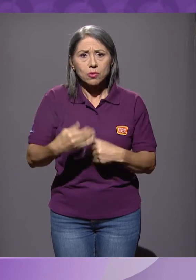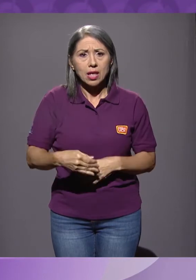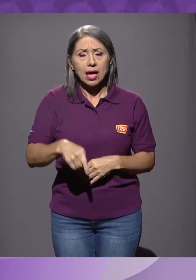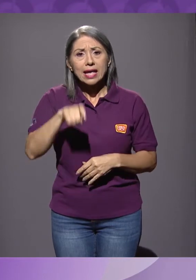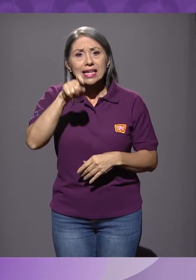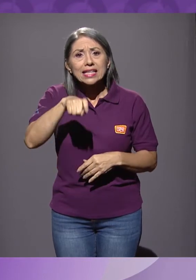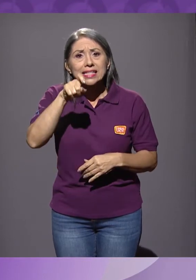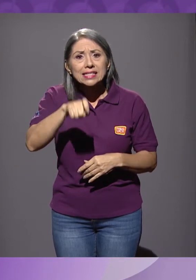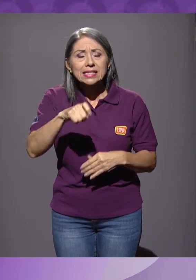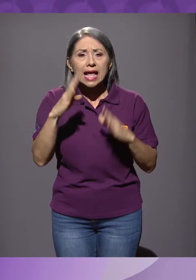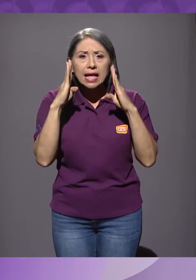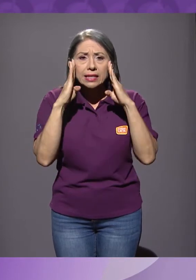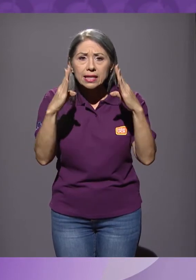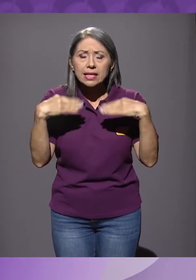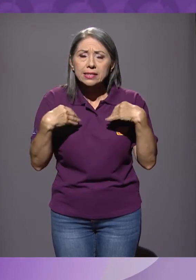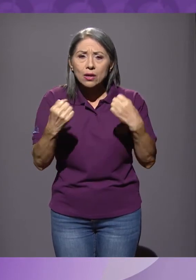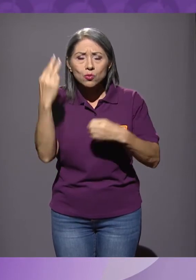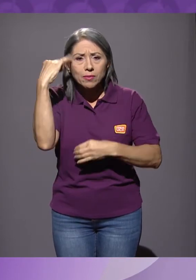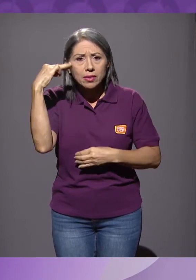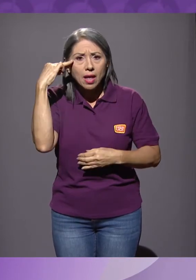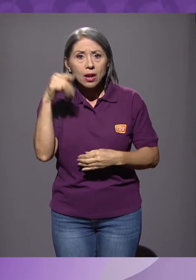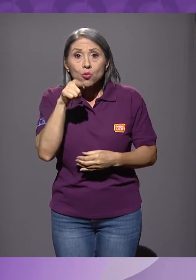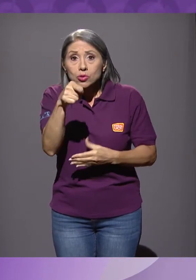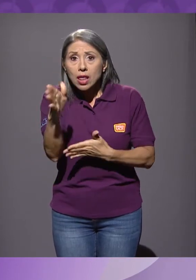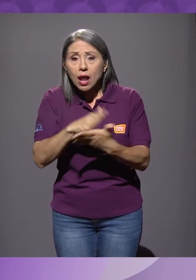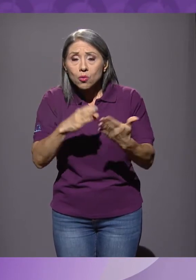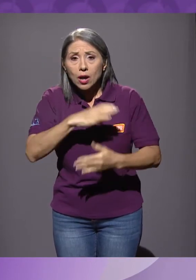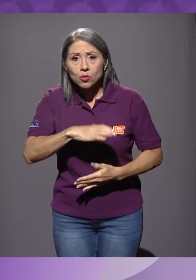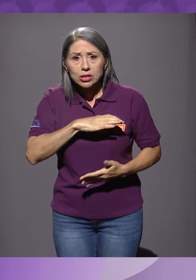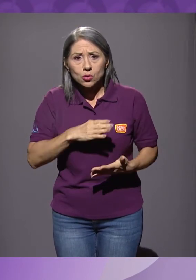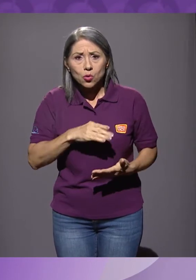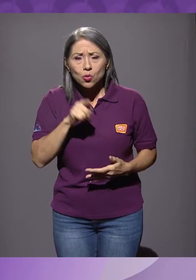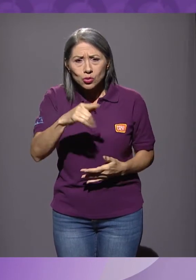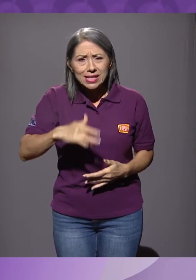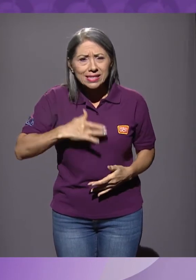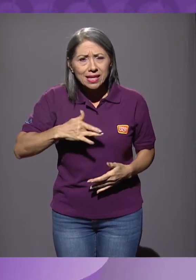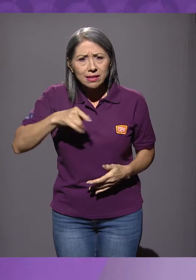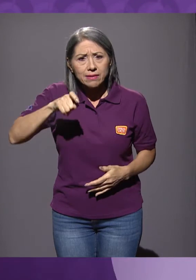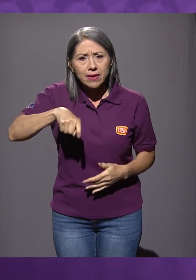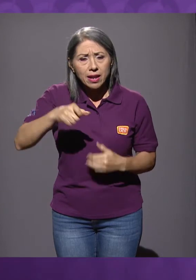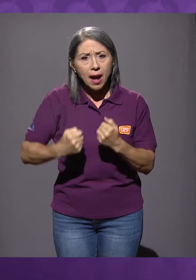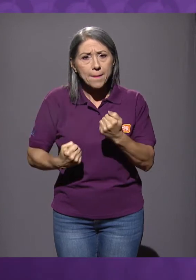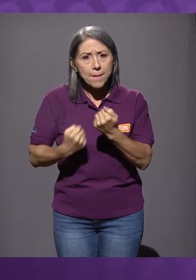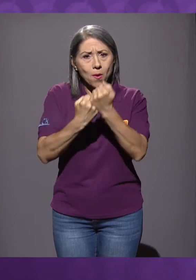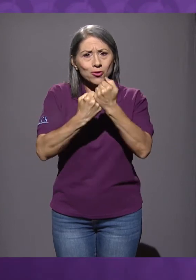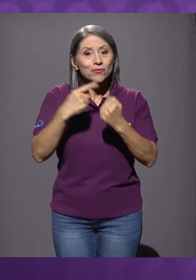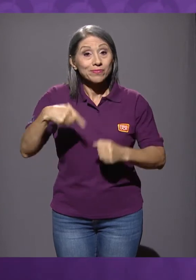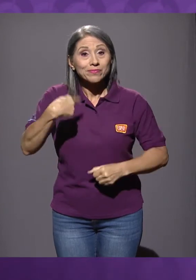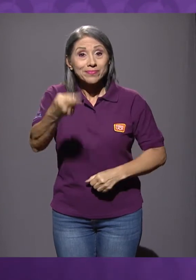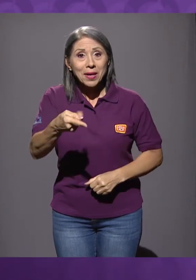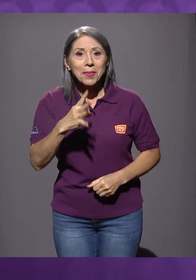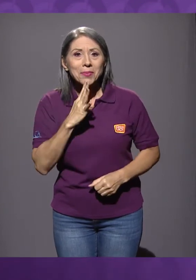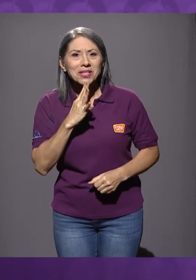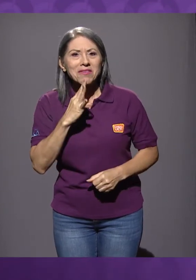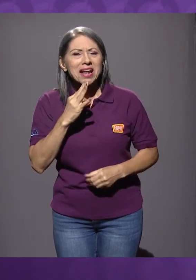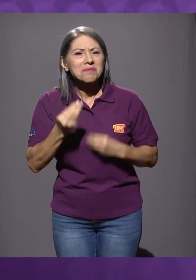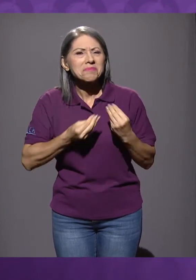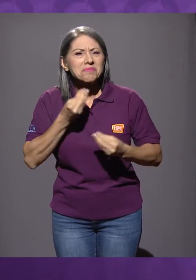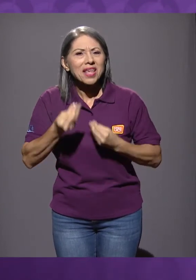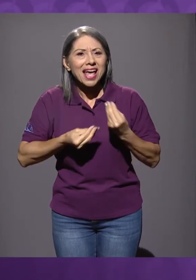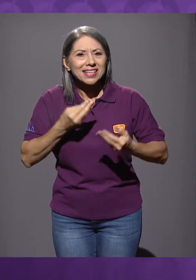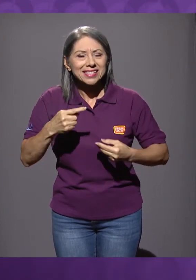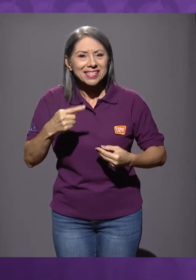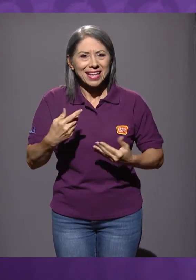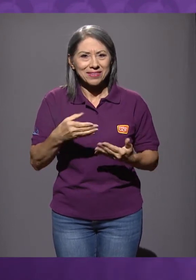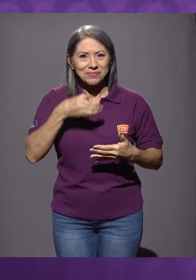necesita atención de su salud mental, si tiene alguna condición que usted sienta que requiera de apoyo, vamos a conversar justamente de qué hacer